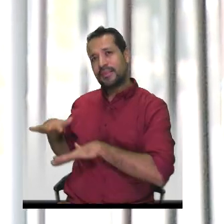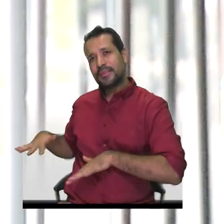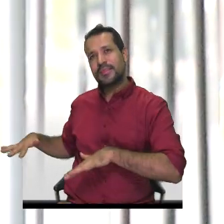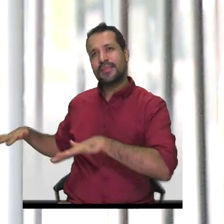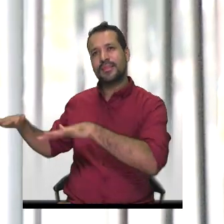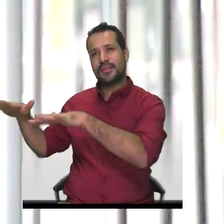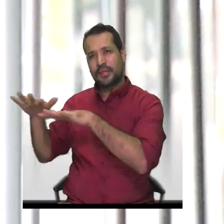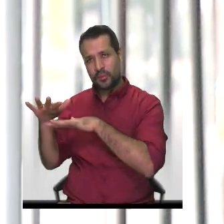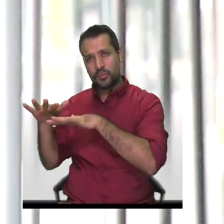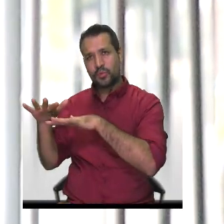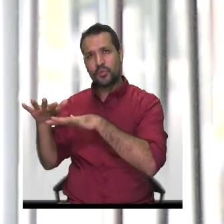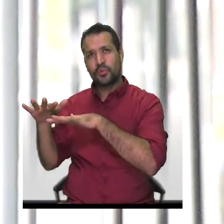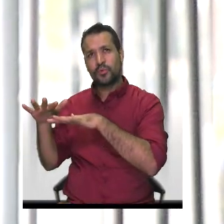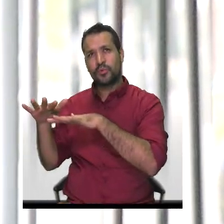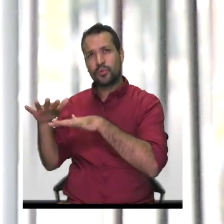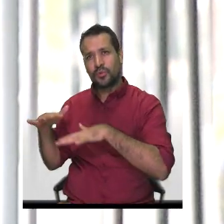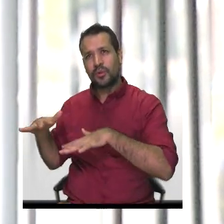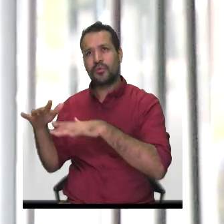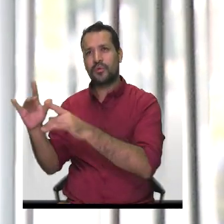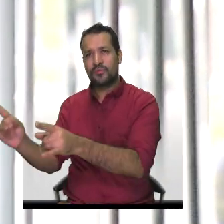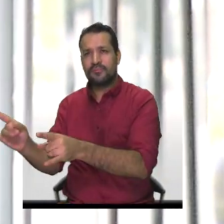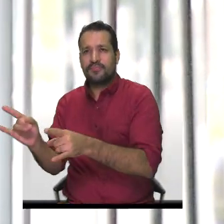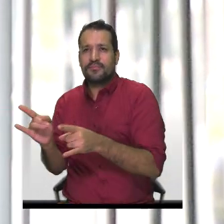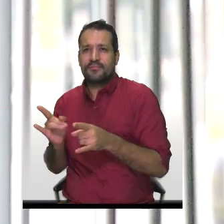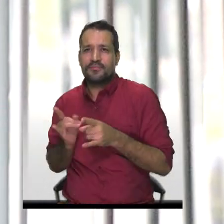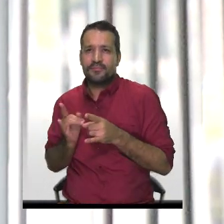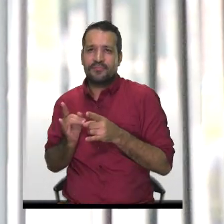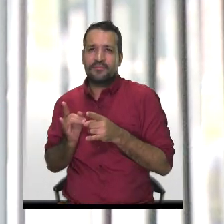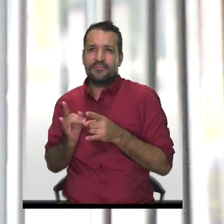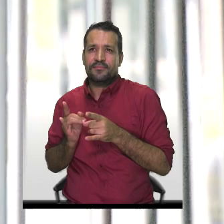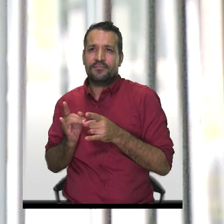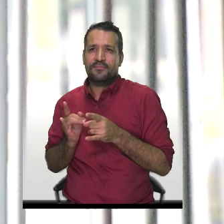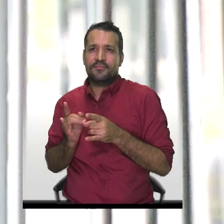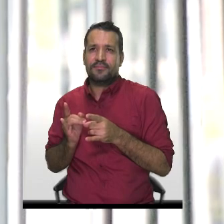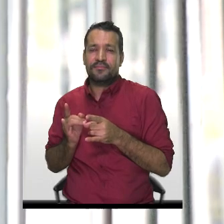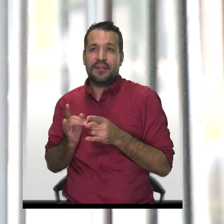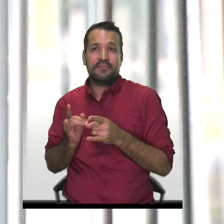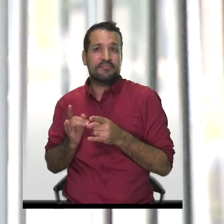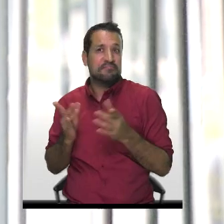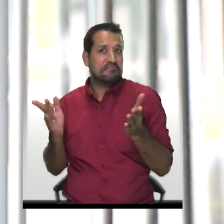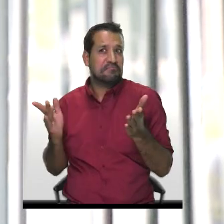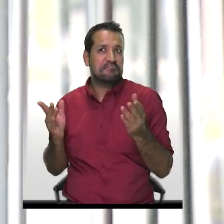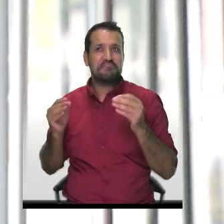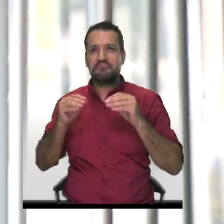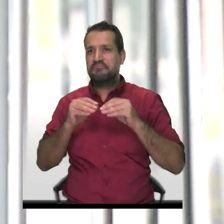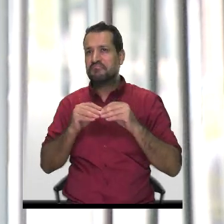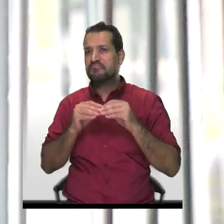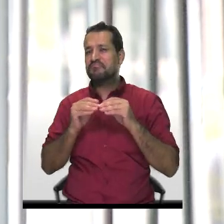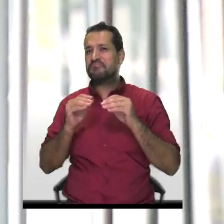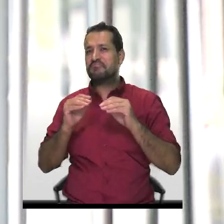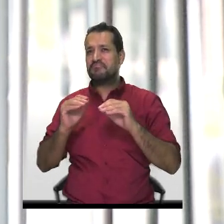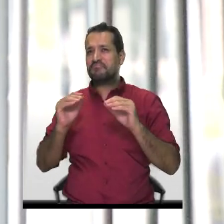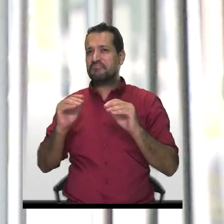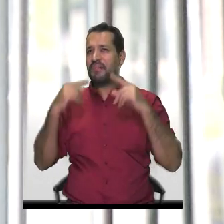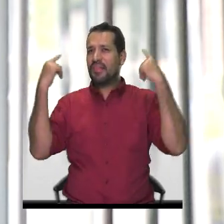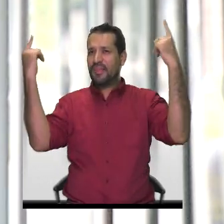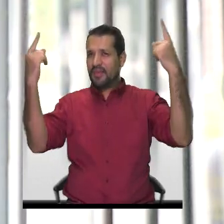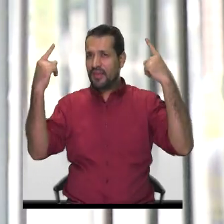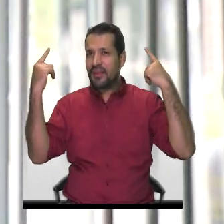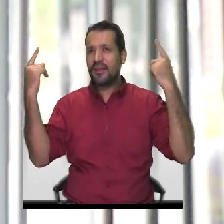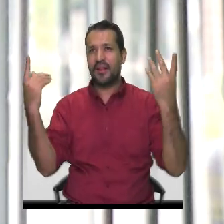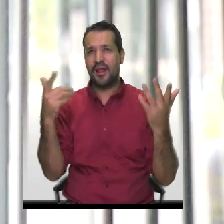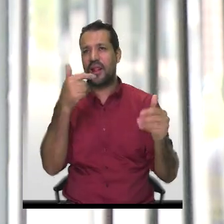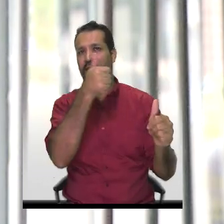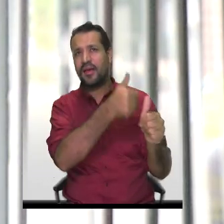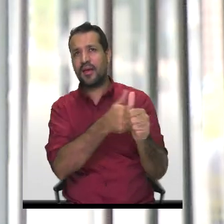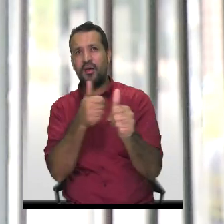como asunto orgánico, vivo, es completamente descentralizado. Si uno hace una observación muy, muy sencilla, pues en cada parte está